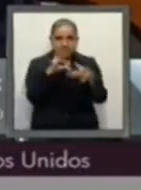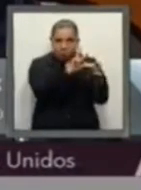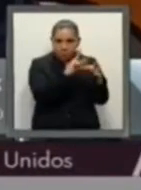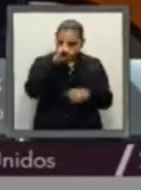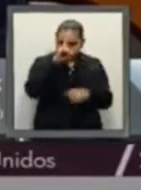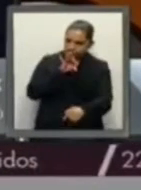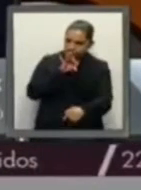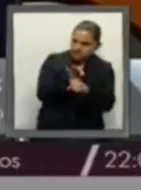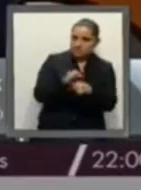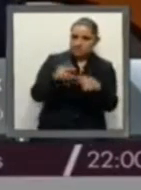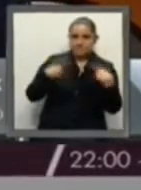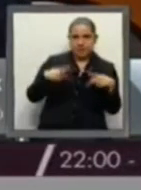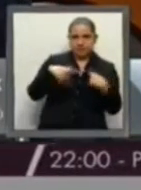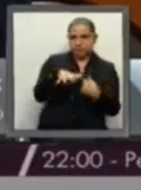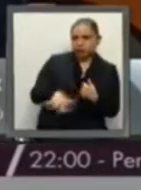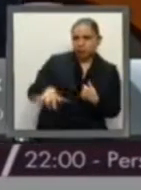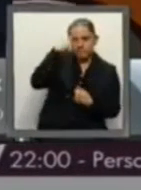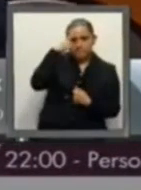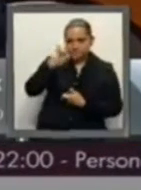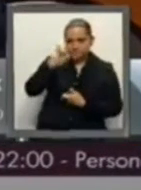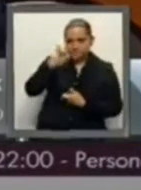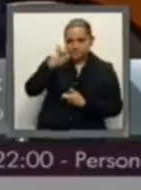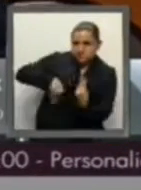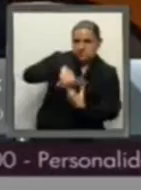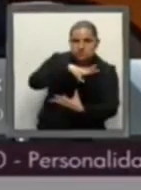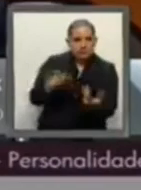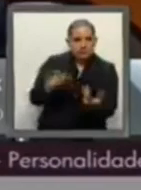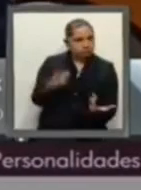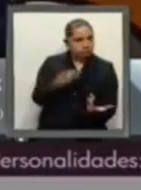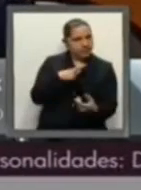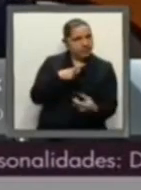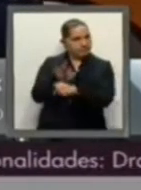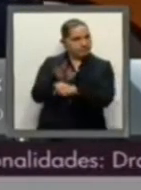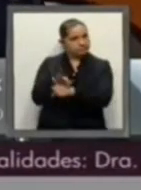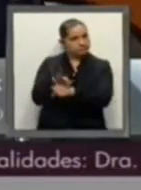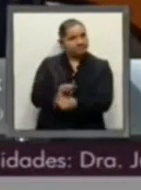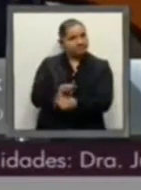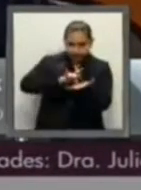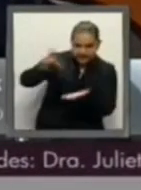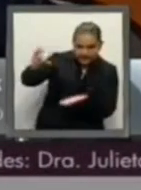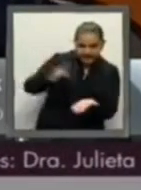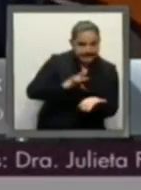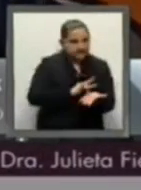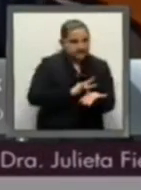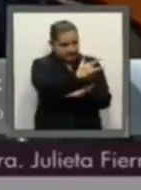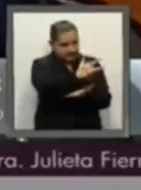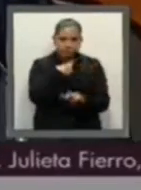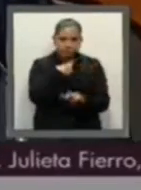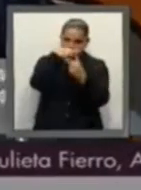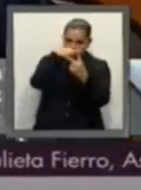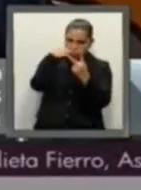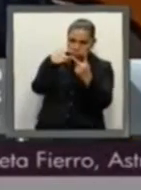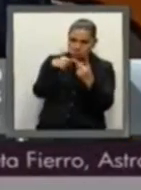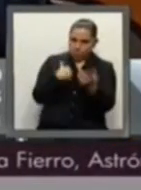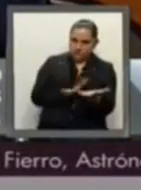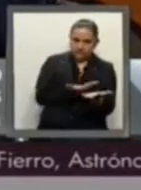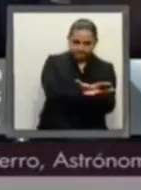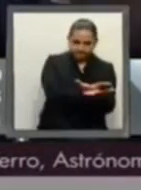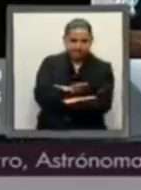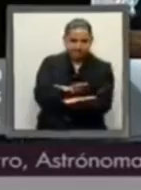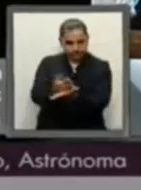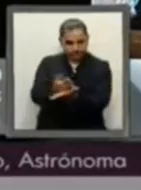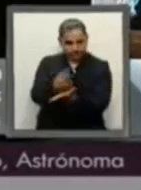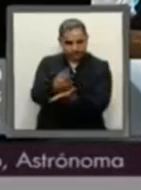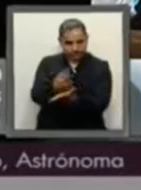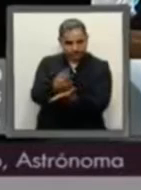tiene todos los argumentos ya se han dado yo aquí voy a dejar mi intervención gracias son dos cosas las que estoy presentando presidente